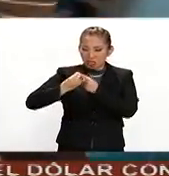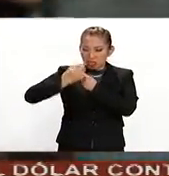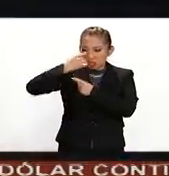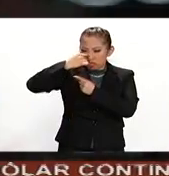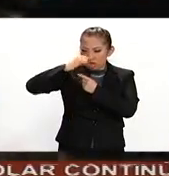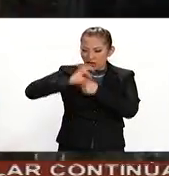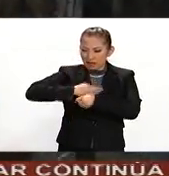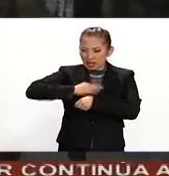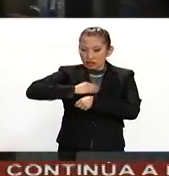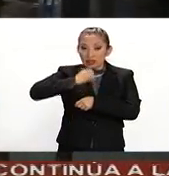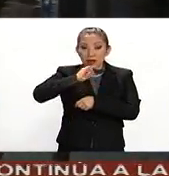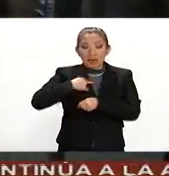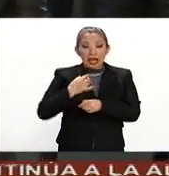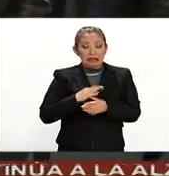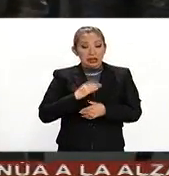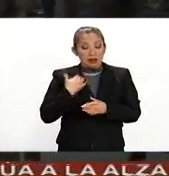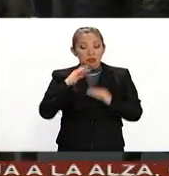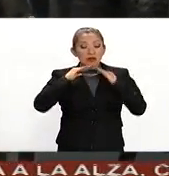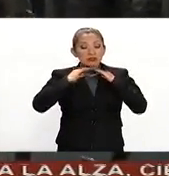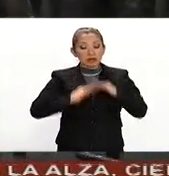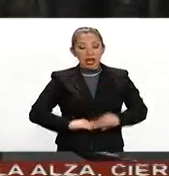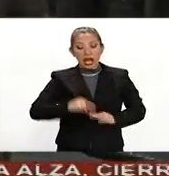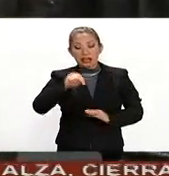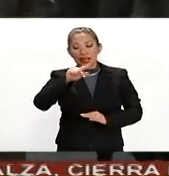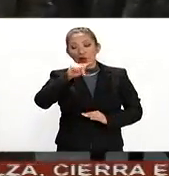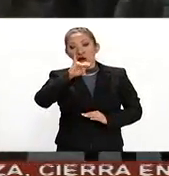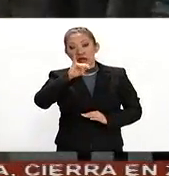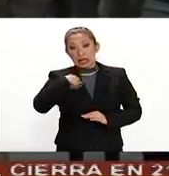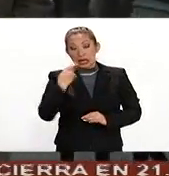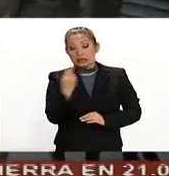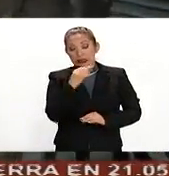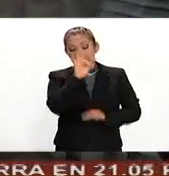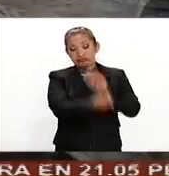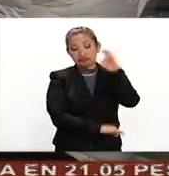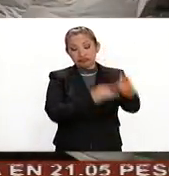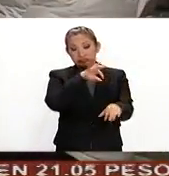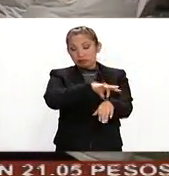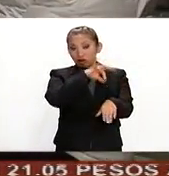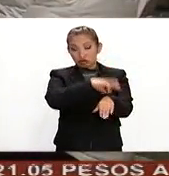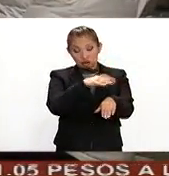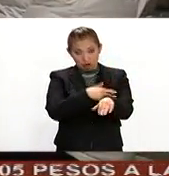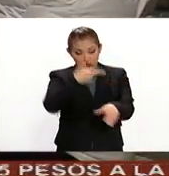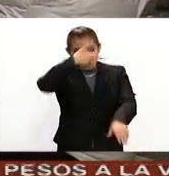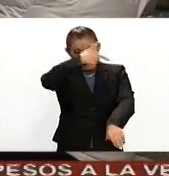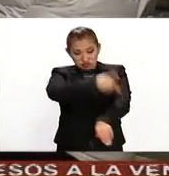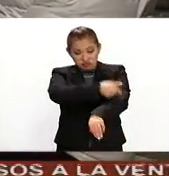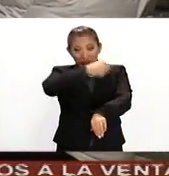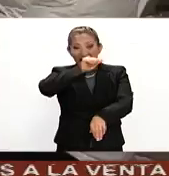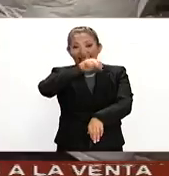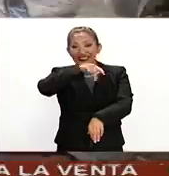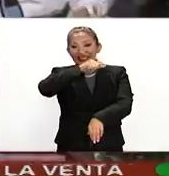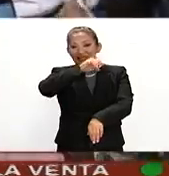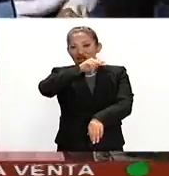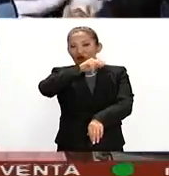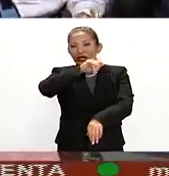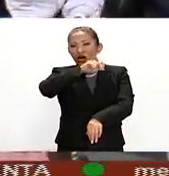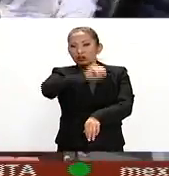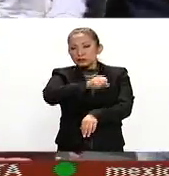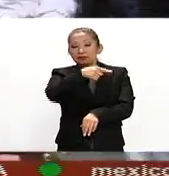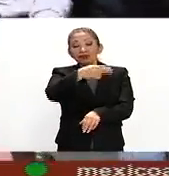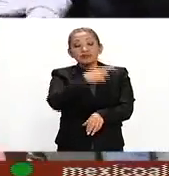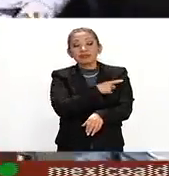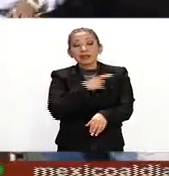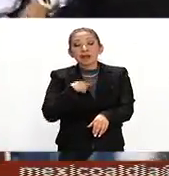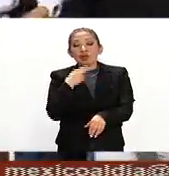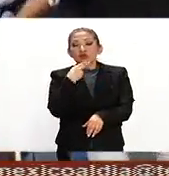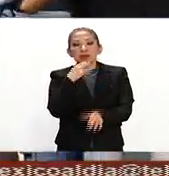haber infecciones respiratorias bajas como neumonías que requieren tratamientos, aquí sí, antibióticos. El antibiótico que se debe